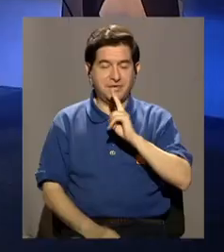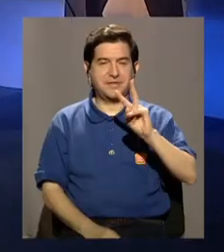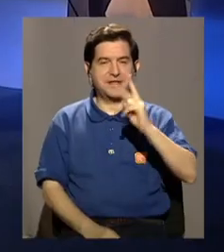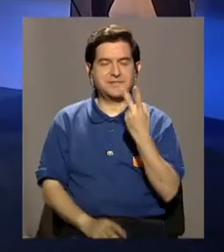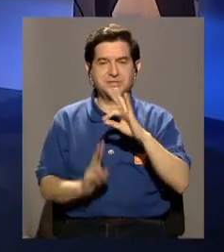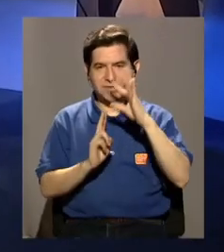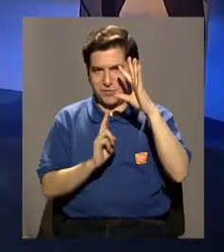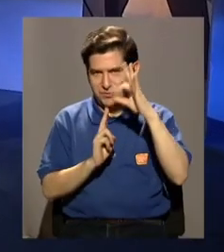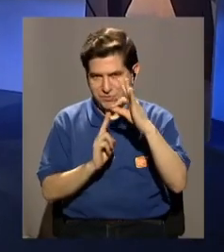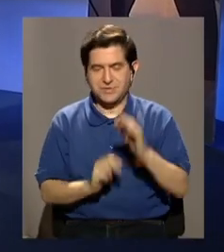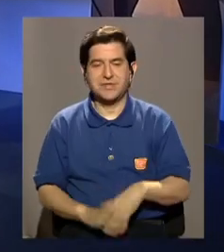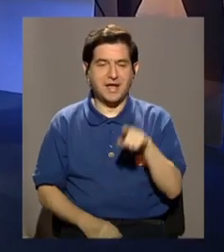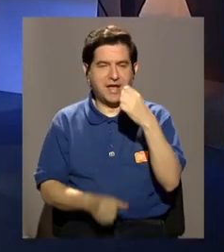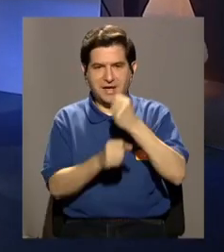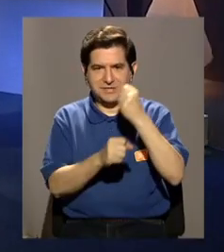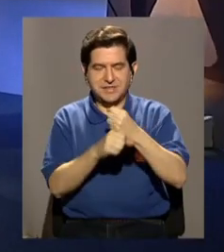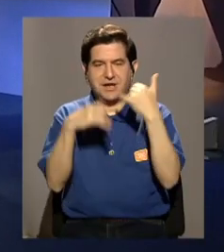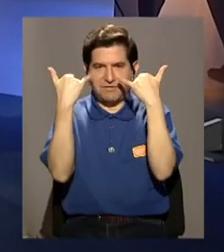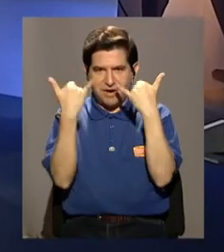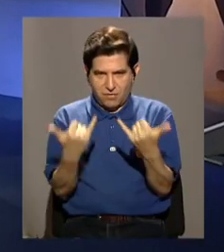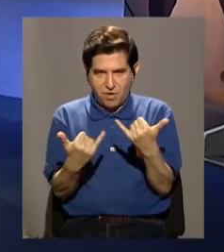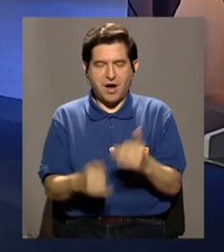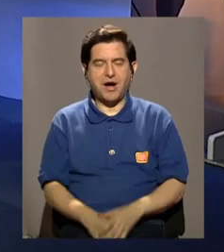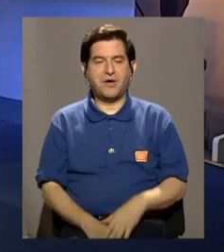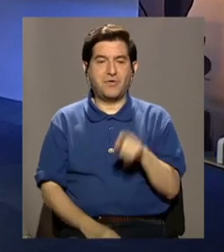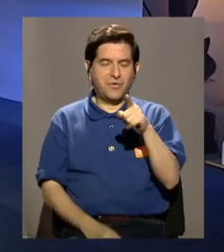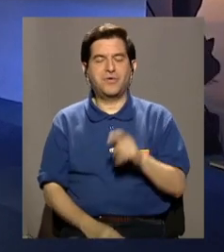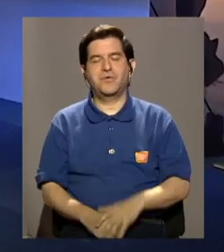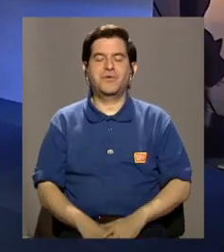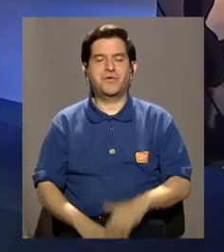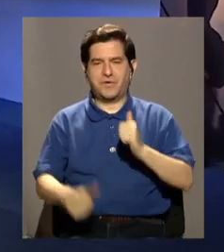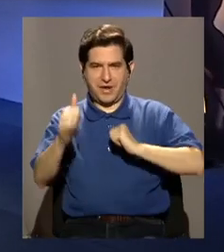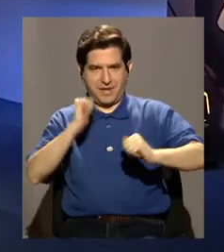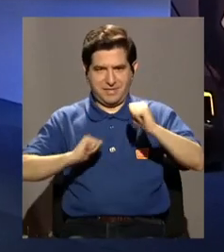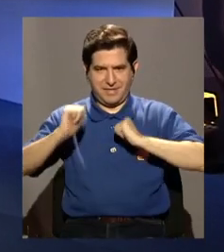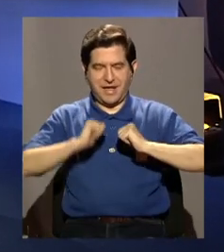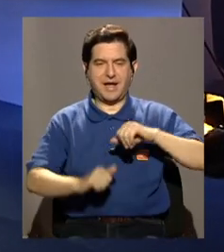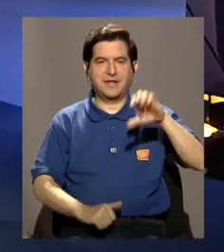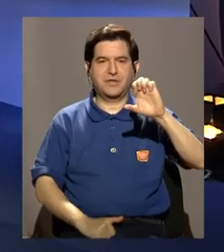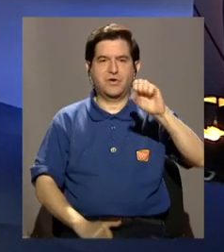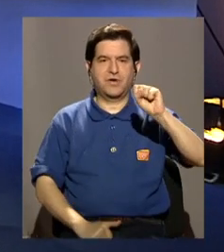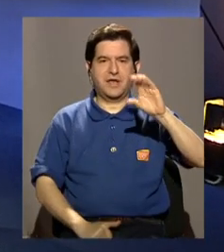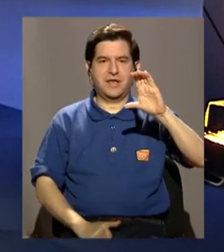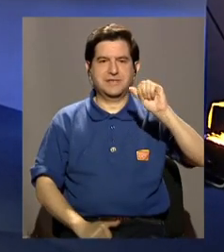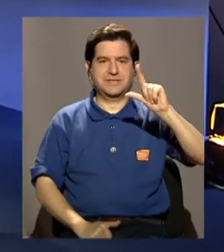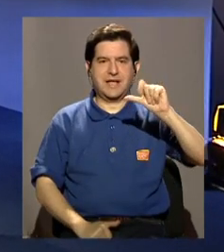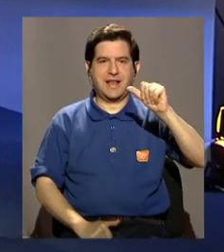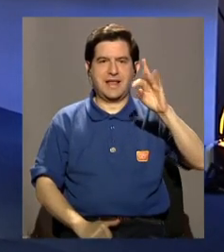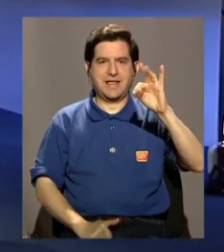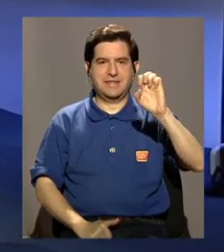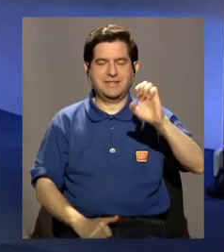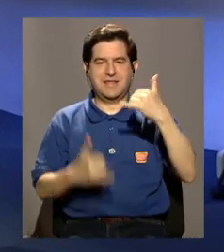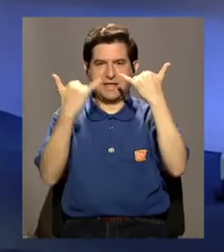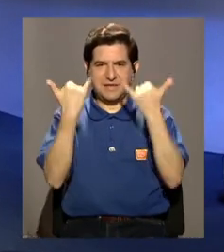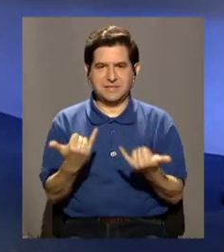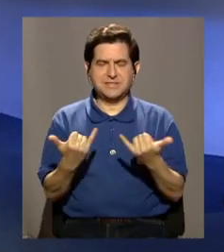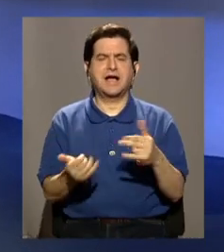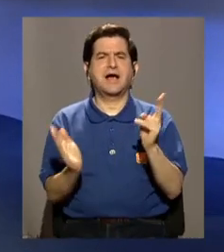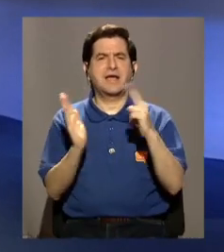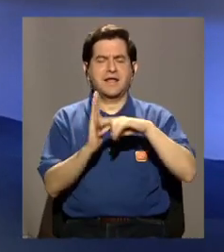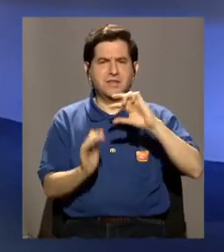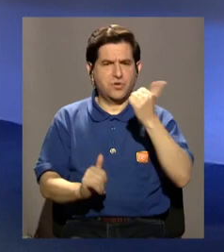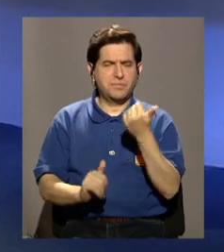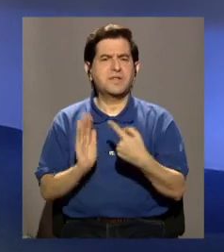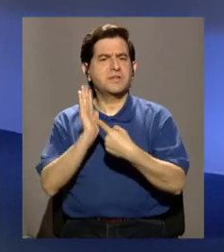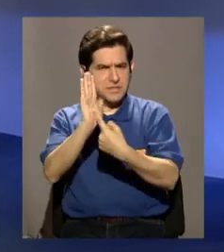segunda oportunidad porque esta obra que está ahorita en cartelera en el teatro escalante ya tuvo una puesta en escena en el 2010 pero si